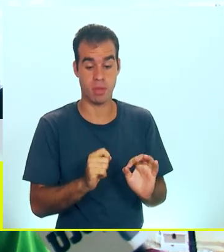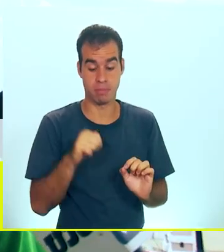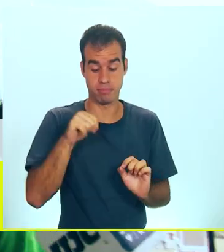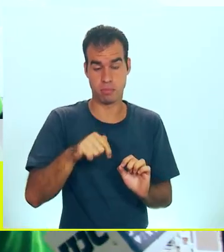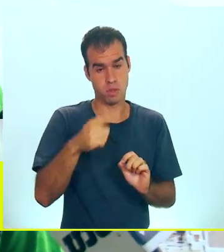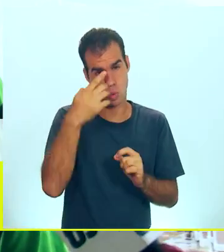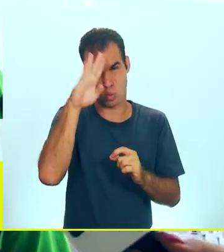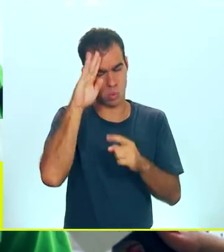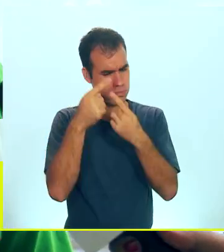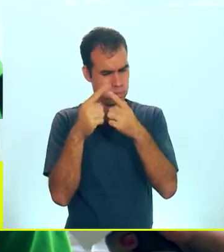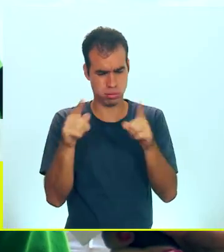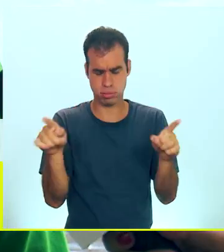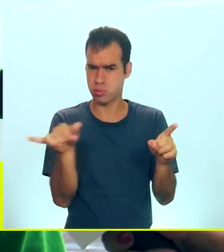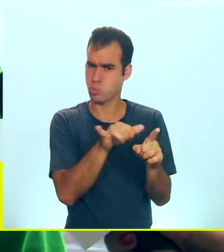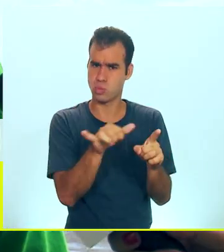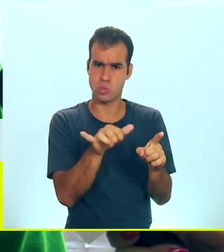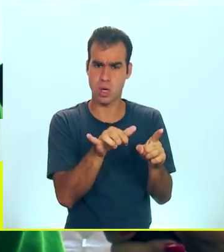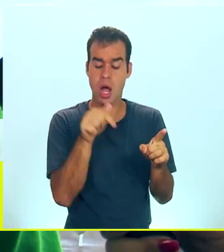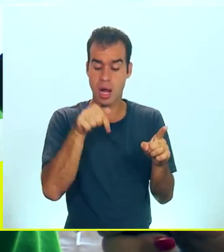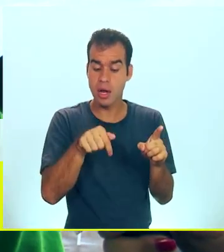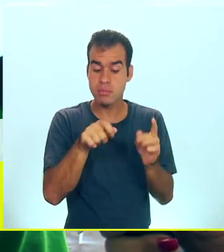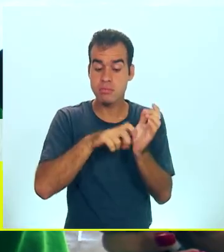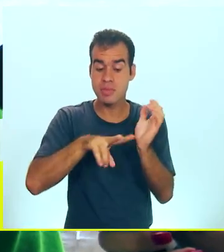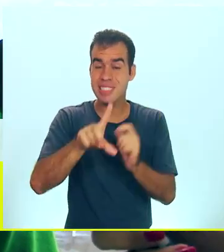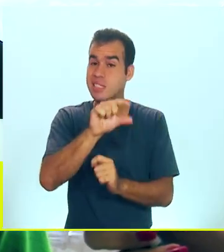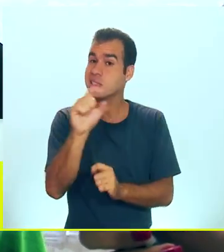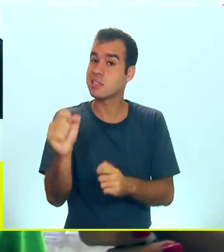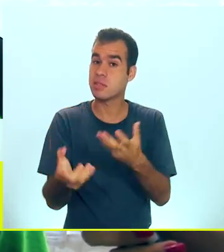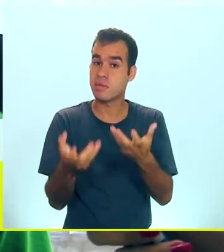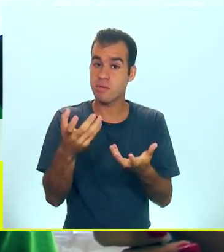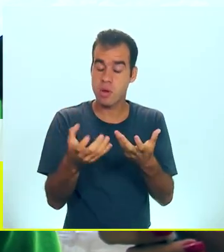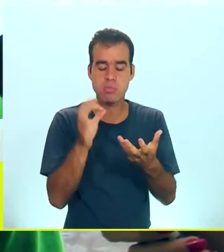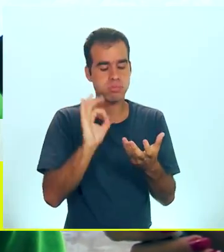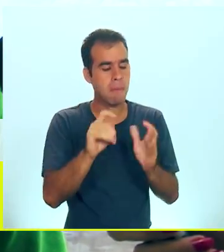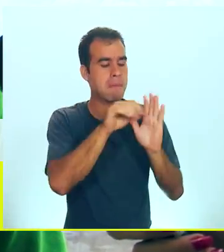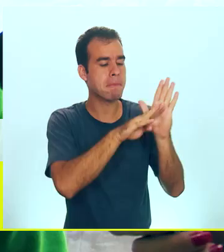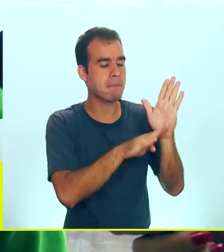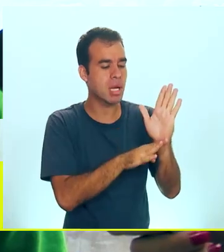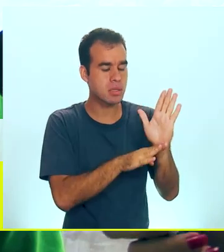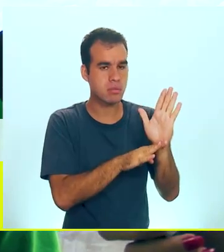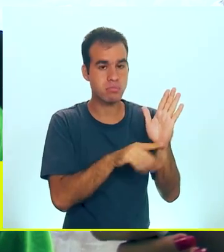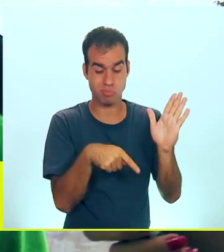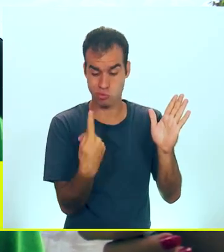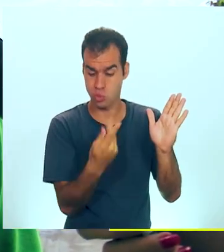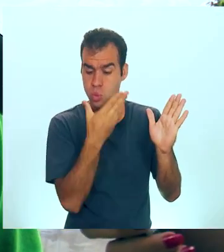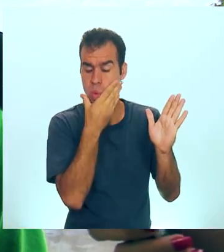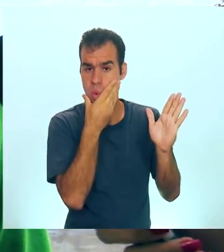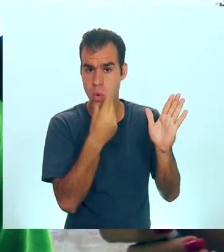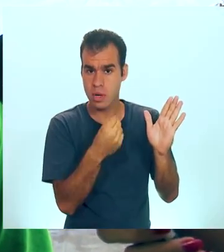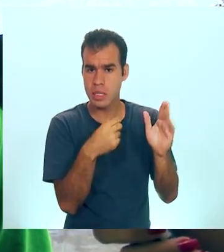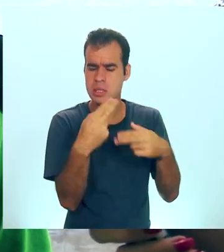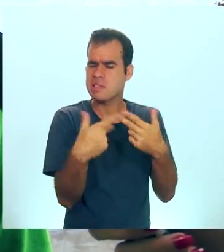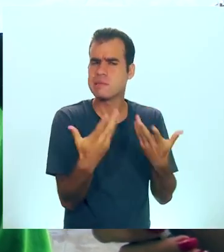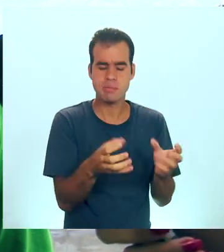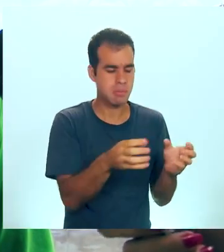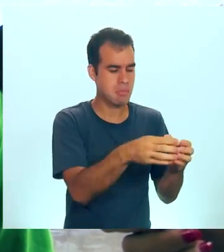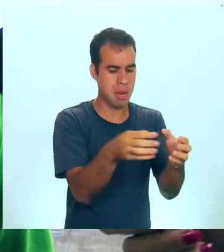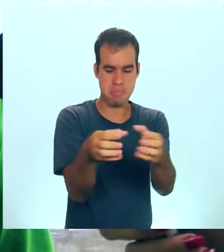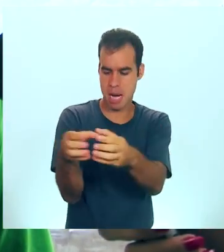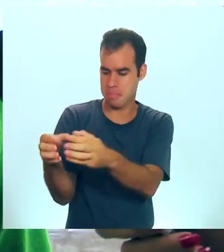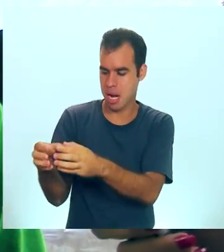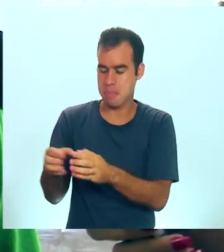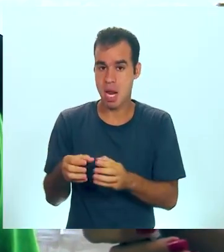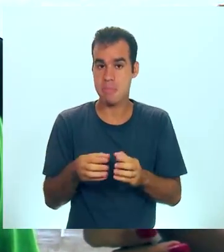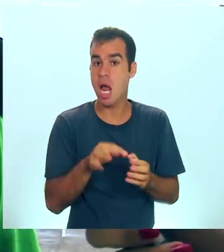medidas para contribuir al enfrentamiento de la epidemia. Y la Juventud Cienfueguera constituyó Brigada de Jóvenes por la Vida en los